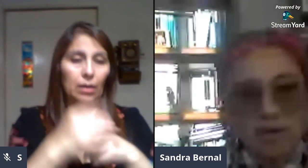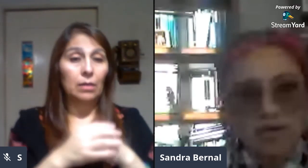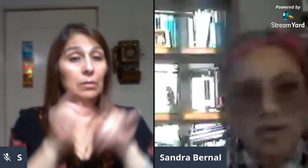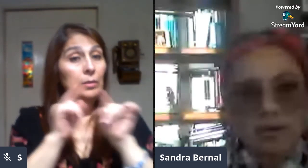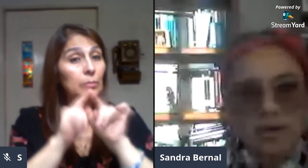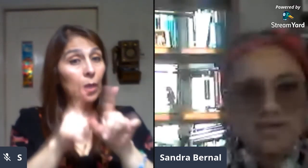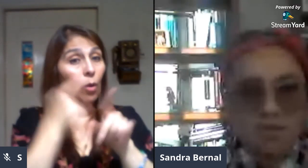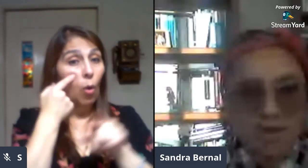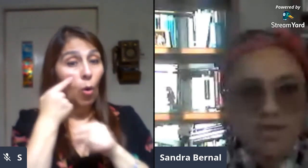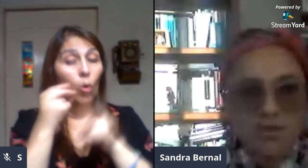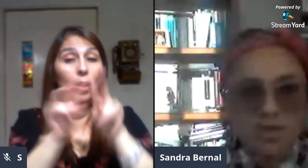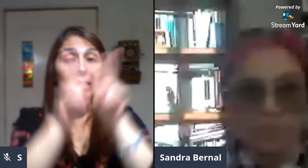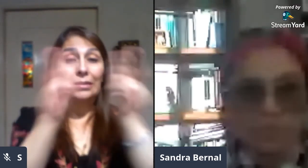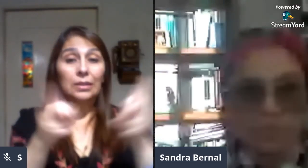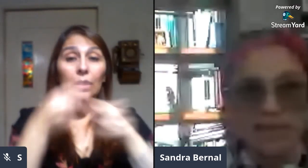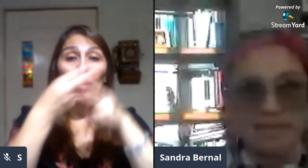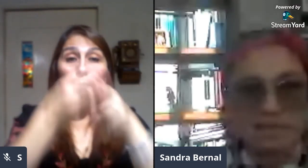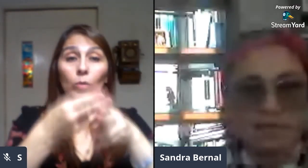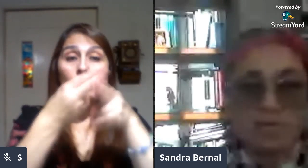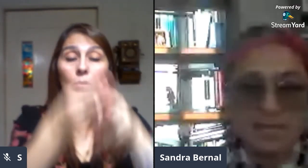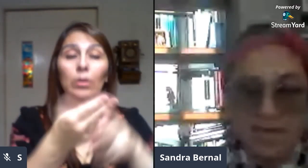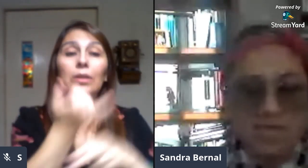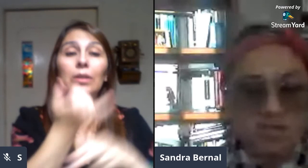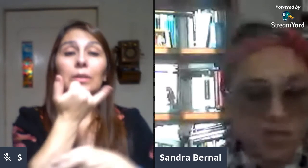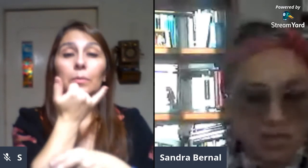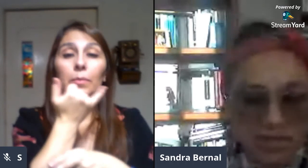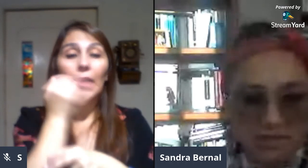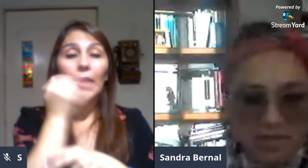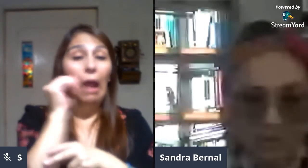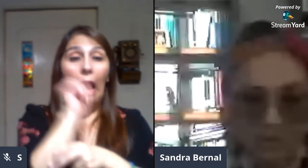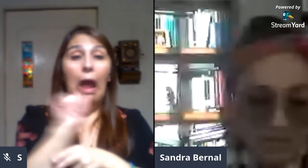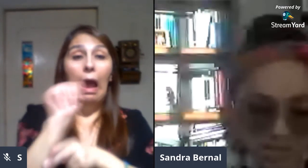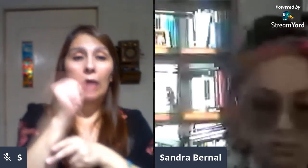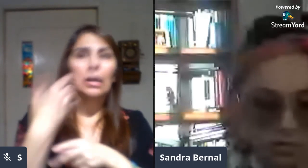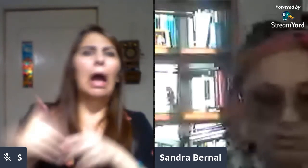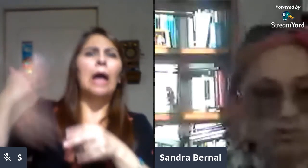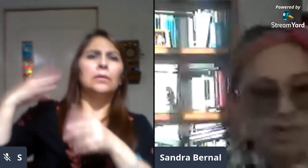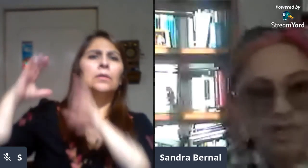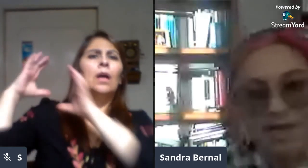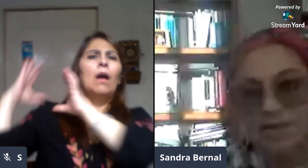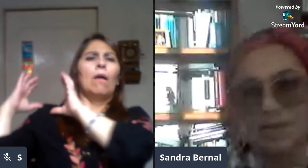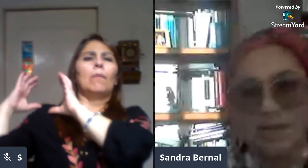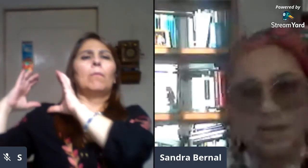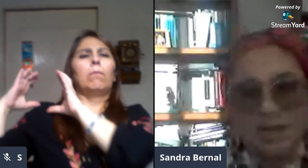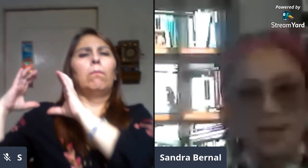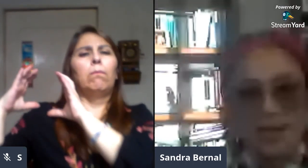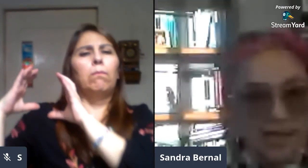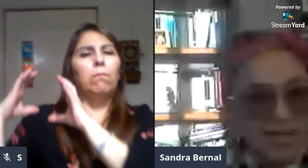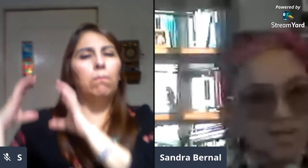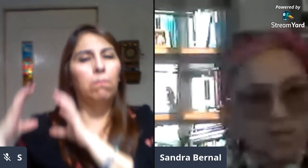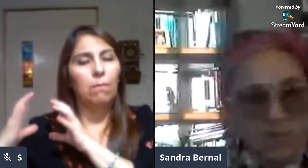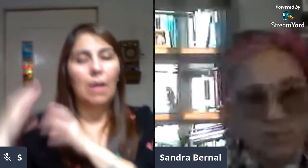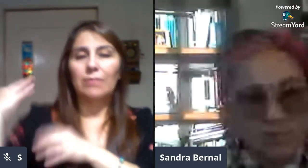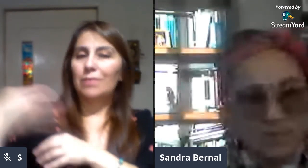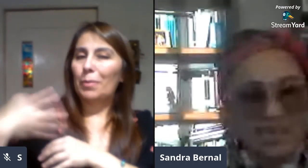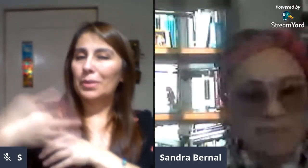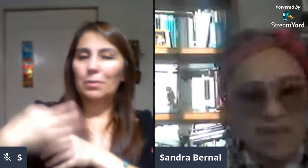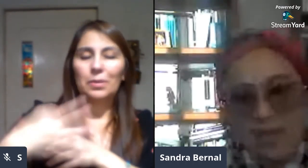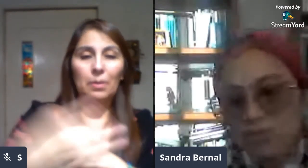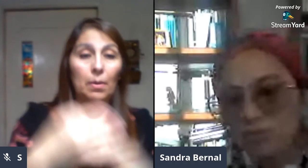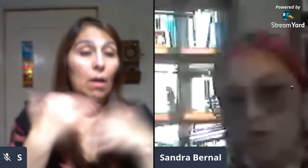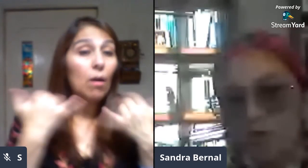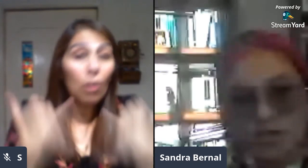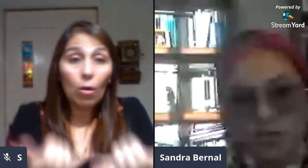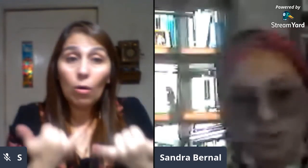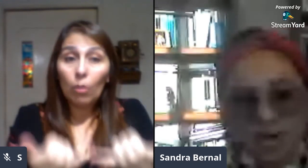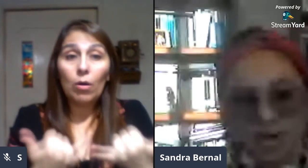del cuidado, las mujeres justamente han, con esta carga histórica que han tenido y que se ha asumido como una carga, en este momento también